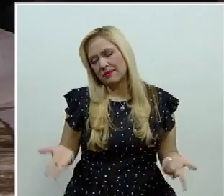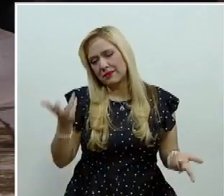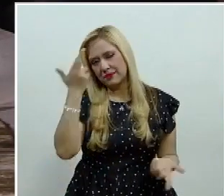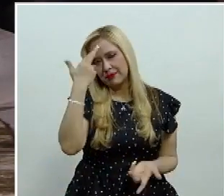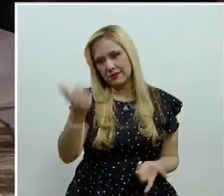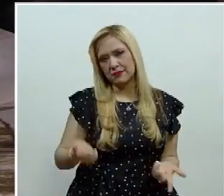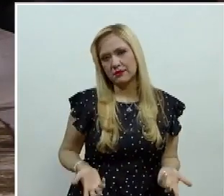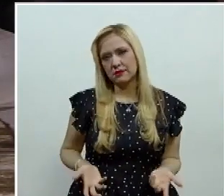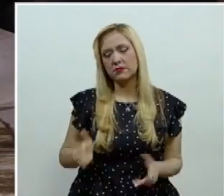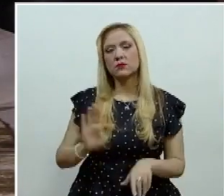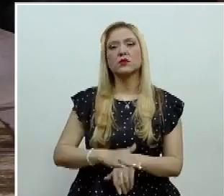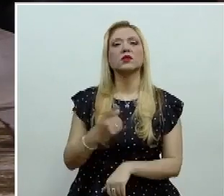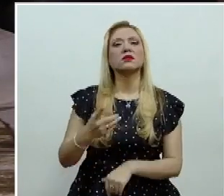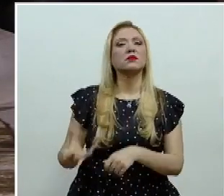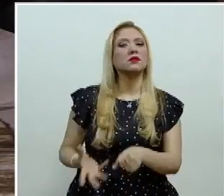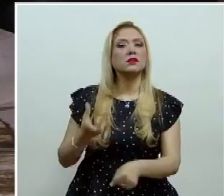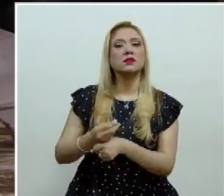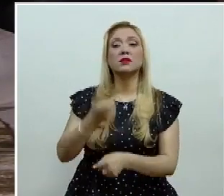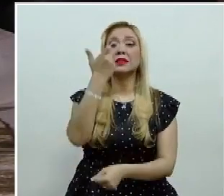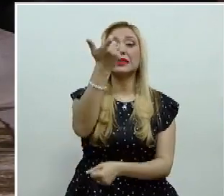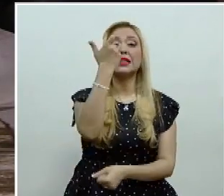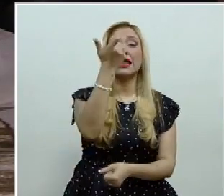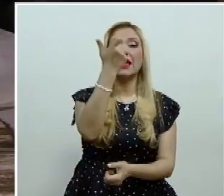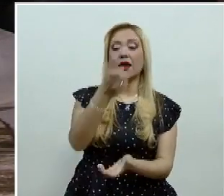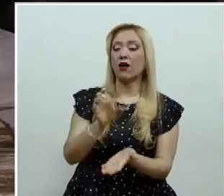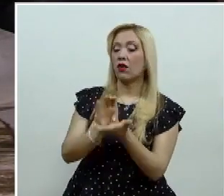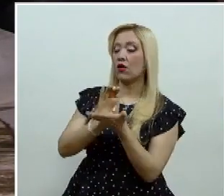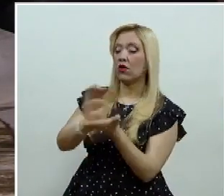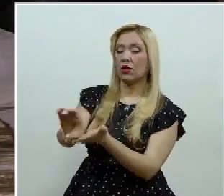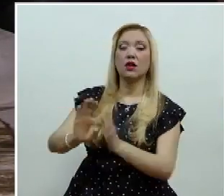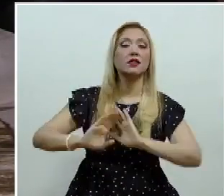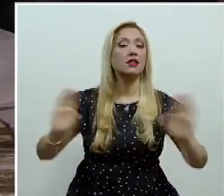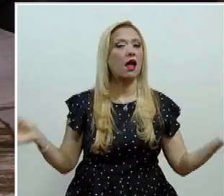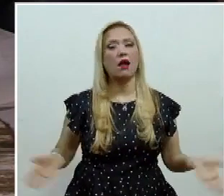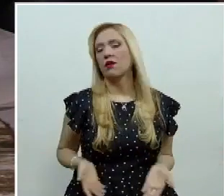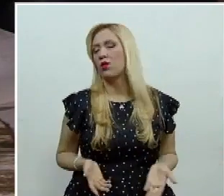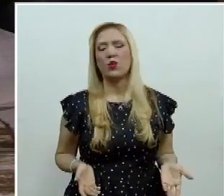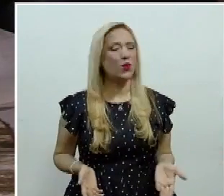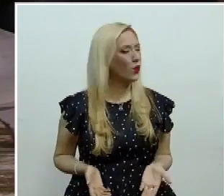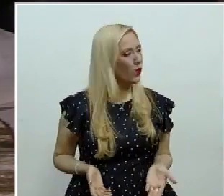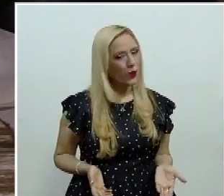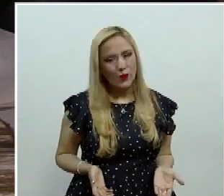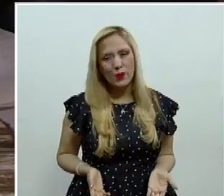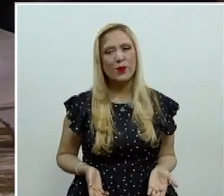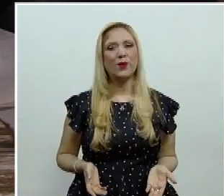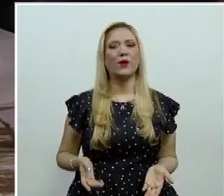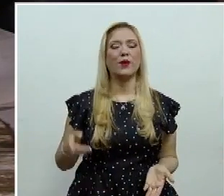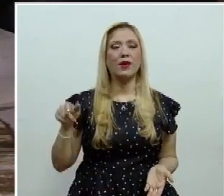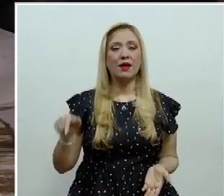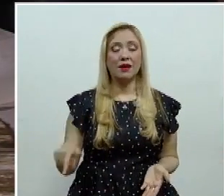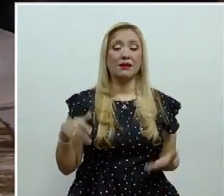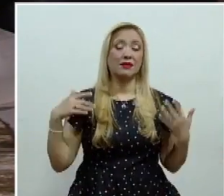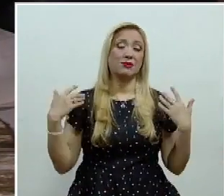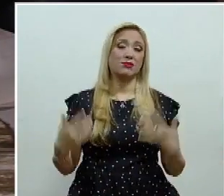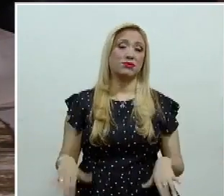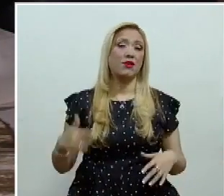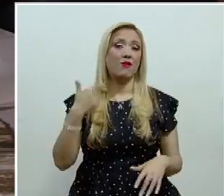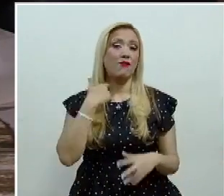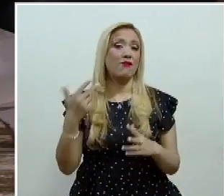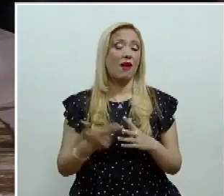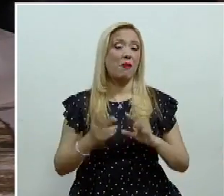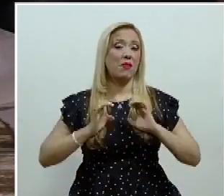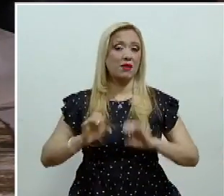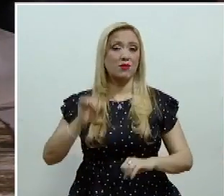es que la reparación no es solo dar dinero, la reparación es muchísimo más compleja, y en especial cuando hablamos de delitos tan violentos como el